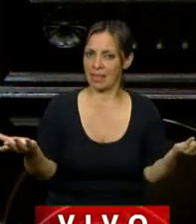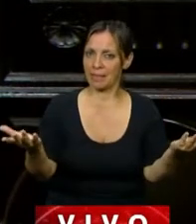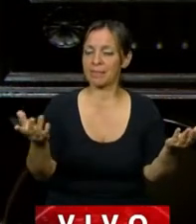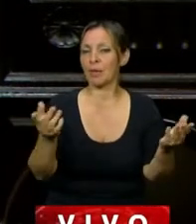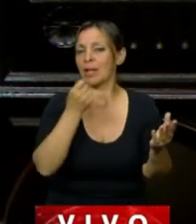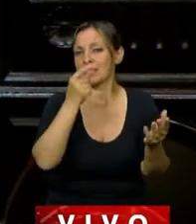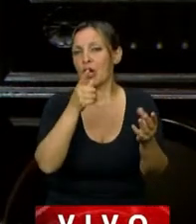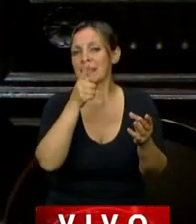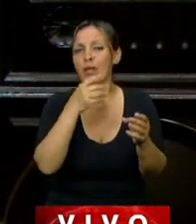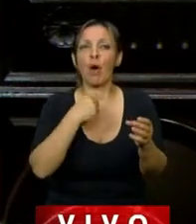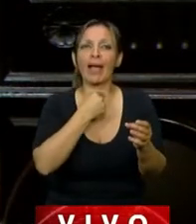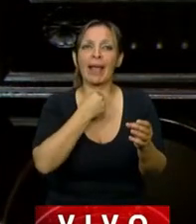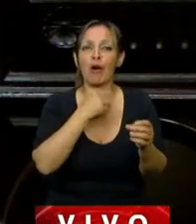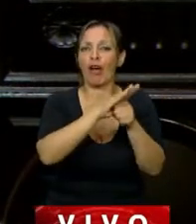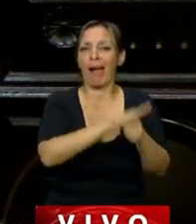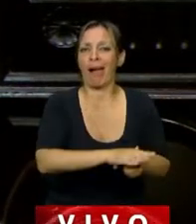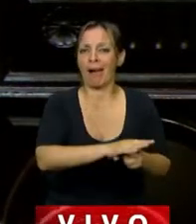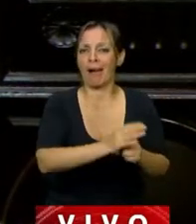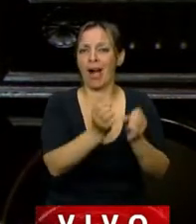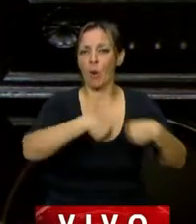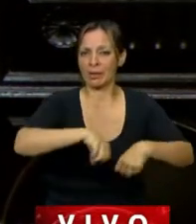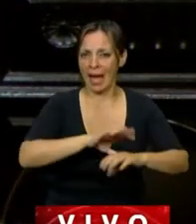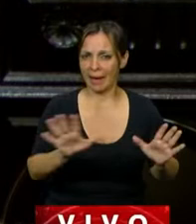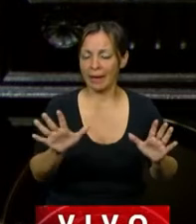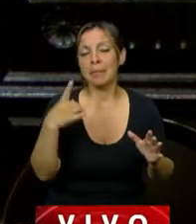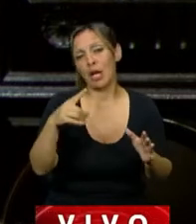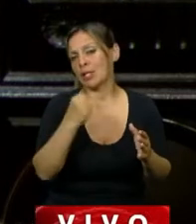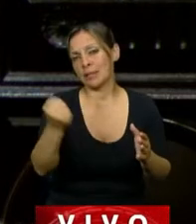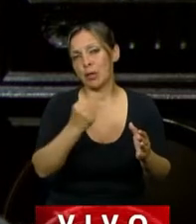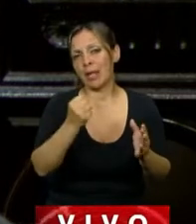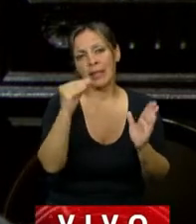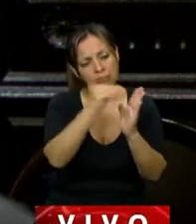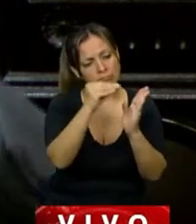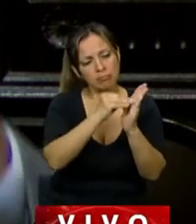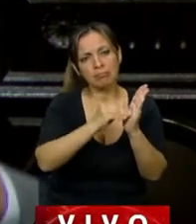sol con una mano, pero digo que se estipule